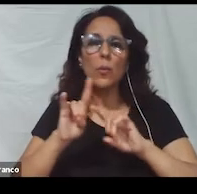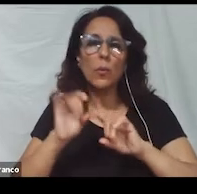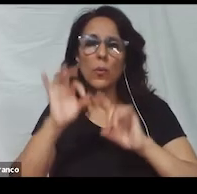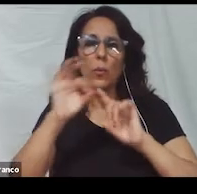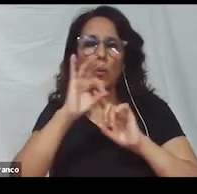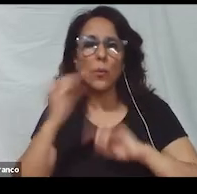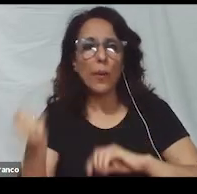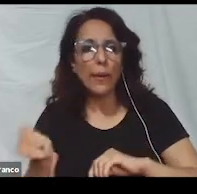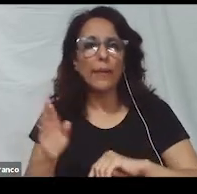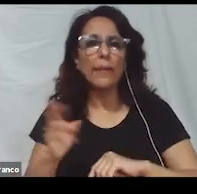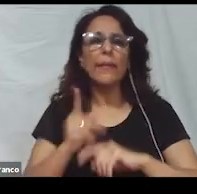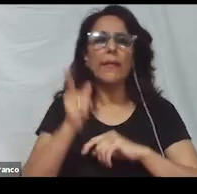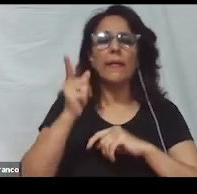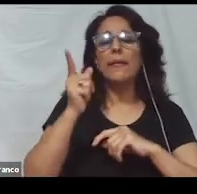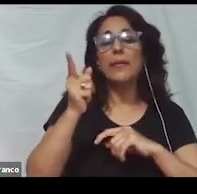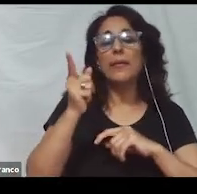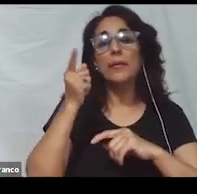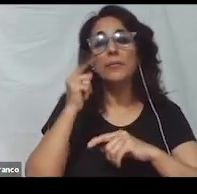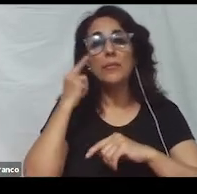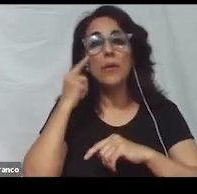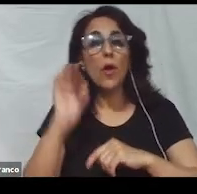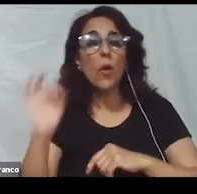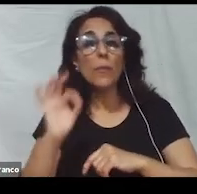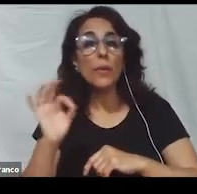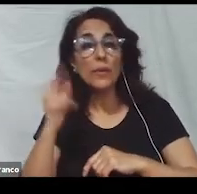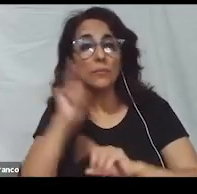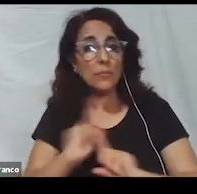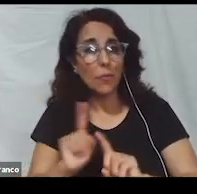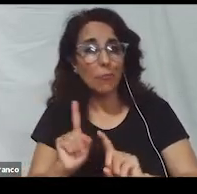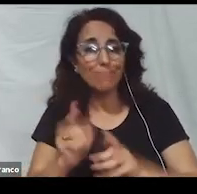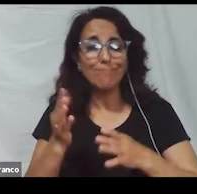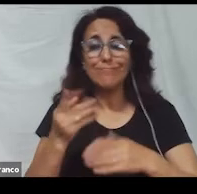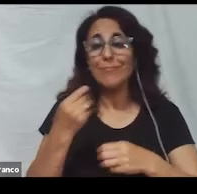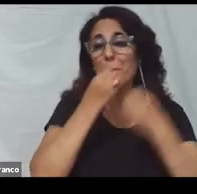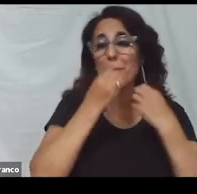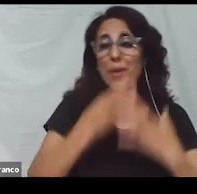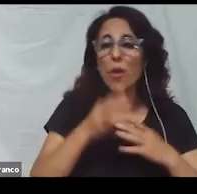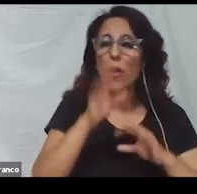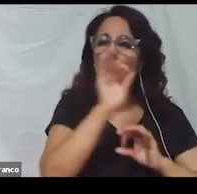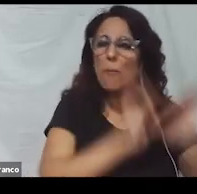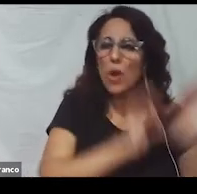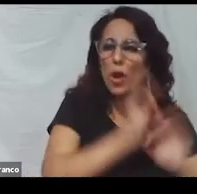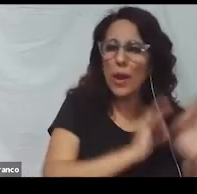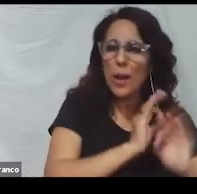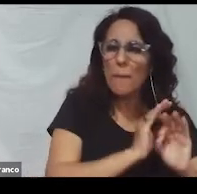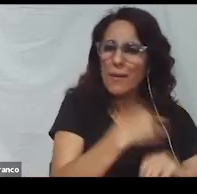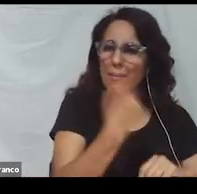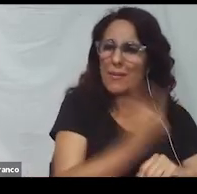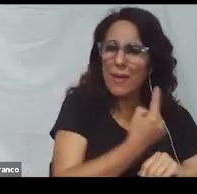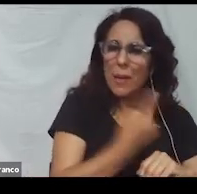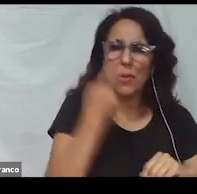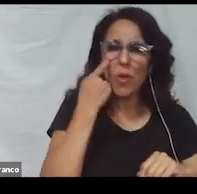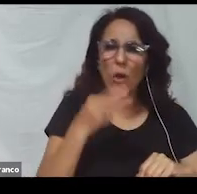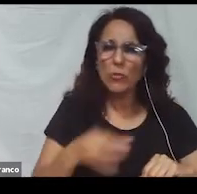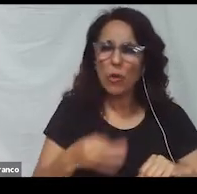se va a encargar. Por favor, no opinen de esa manera, traten de ser un poco más proactivos, traten de, si es posible, programar e